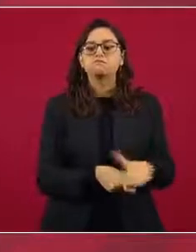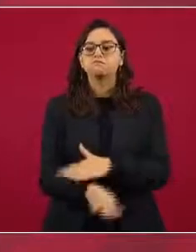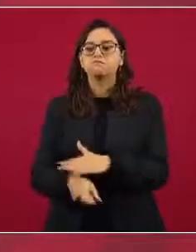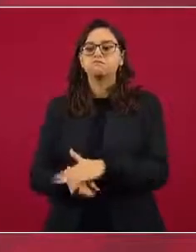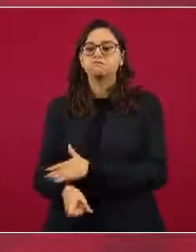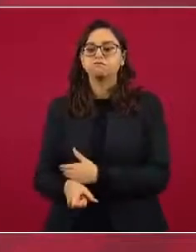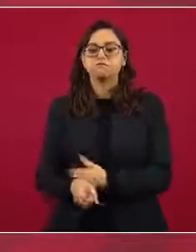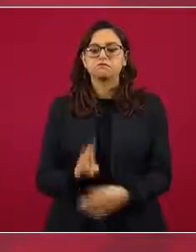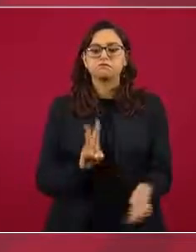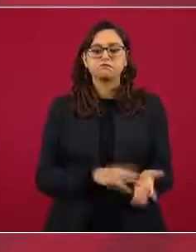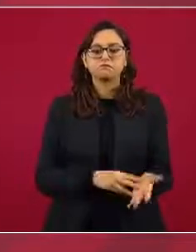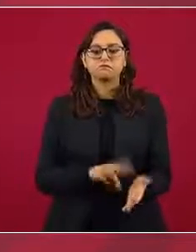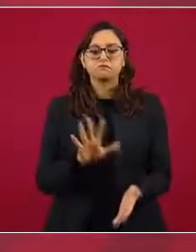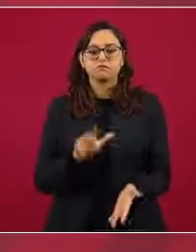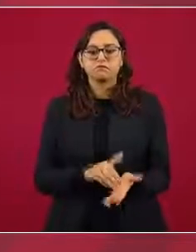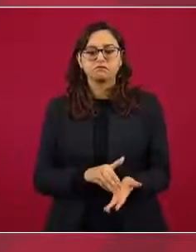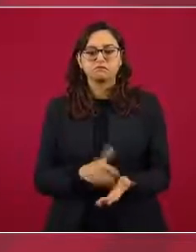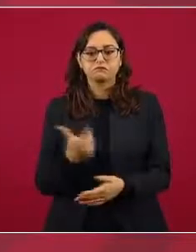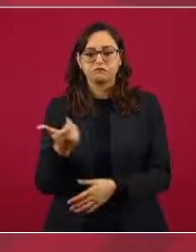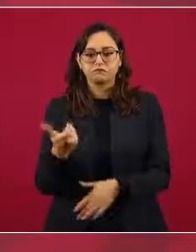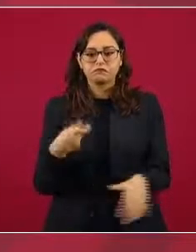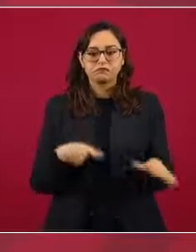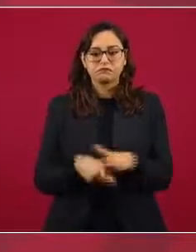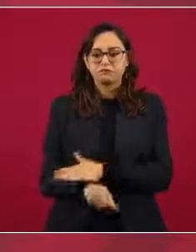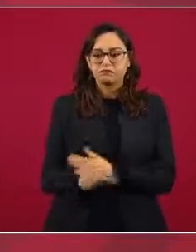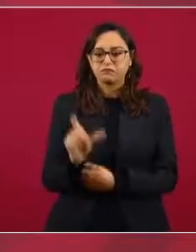y una identificación.